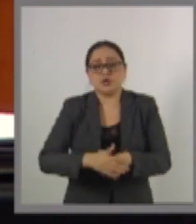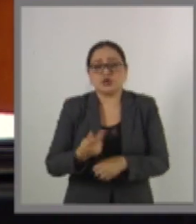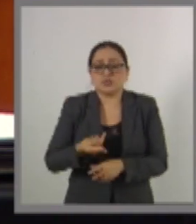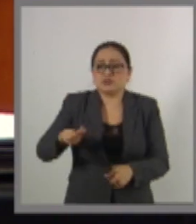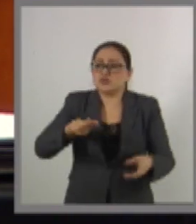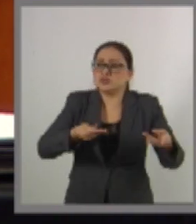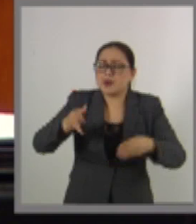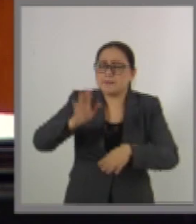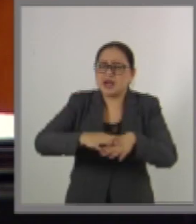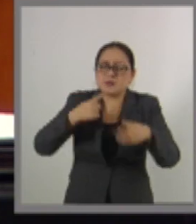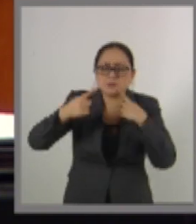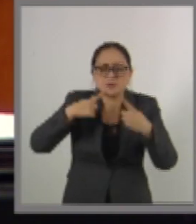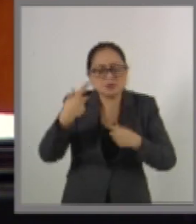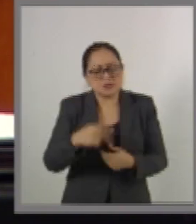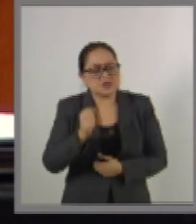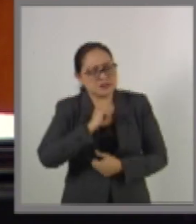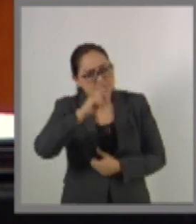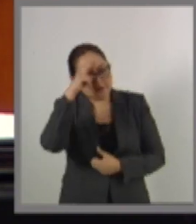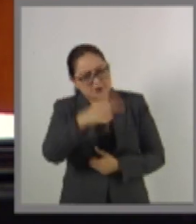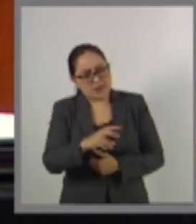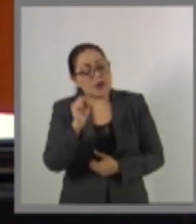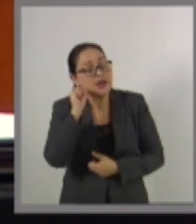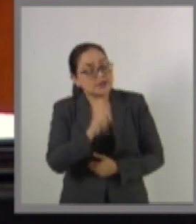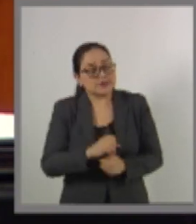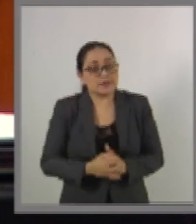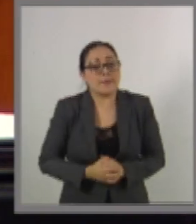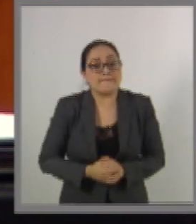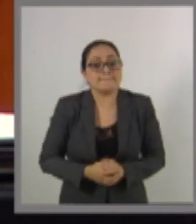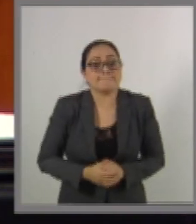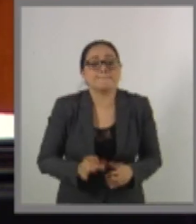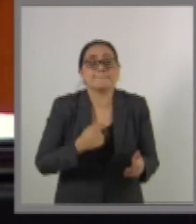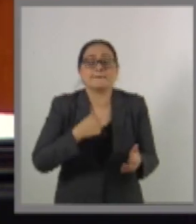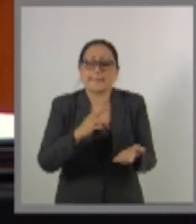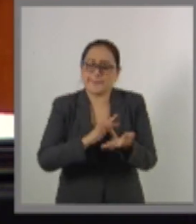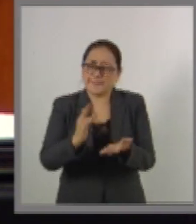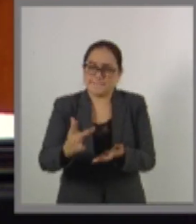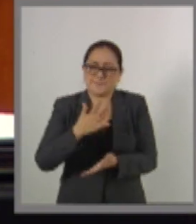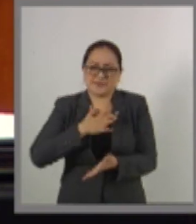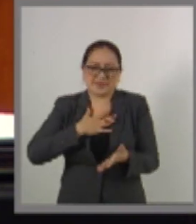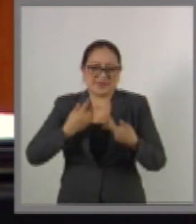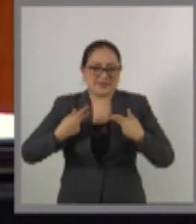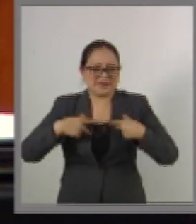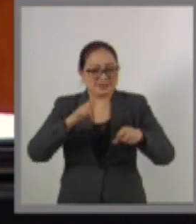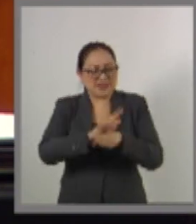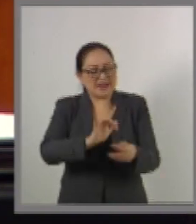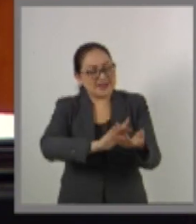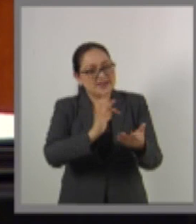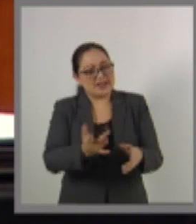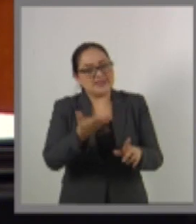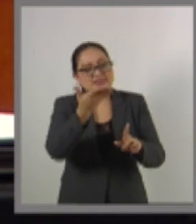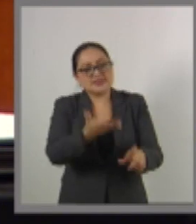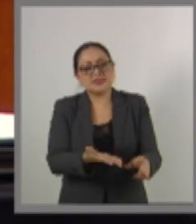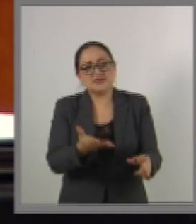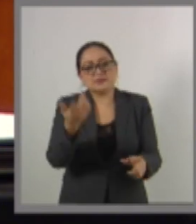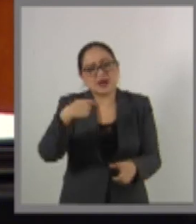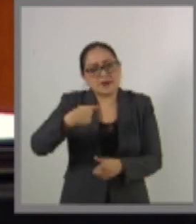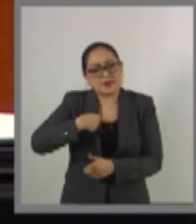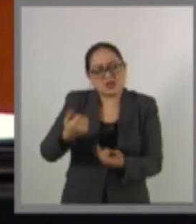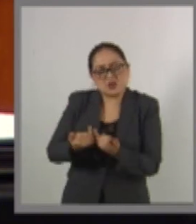debate en esta Cámara. Yo le agradezco de manera muy particular siempre su receptividad para